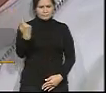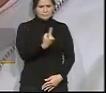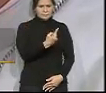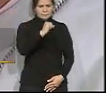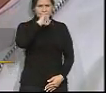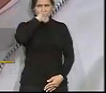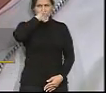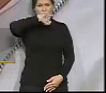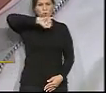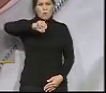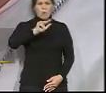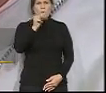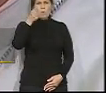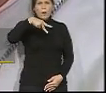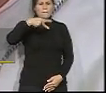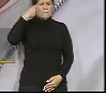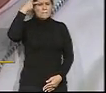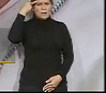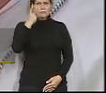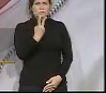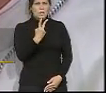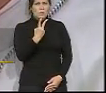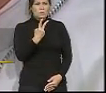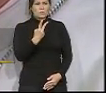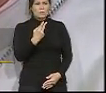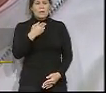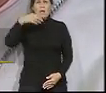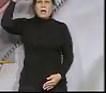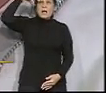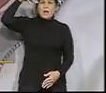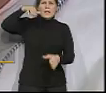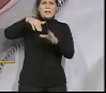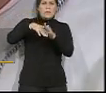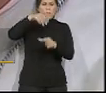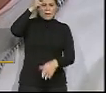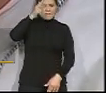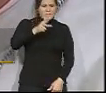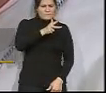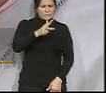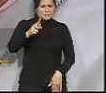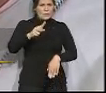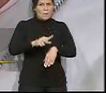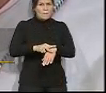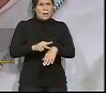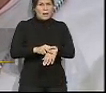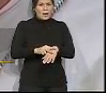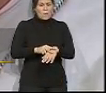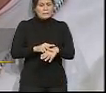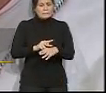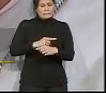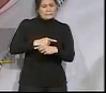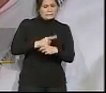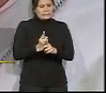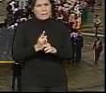II. Esa circunstancia que como agua bendita caía sobre nuestra tierra nos obligaba a modificar